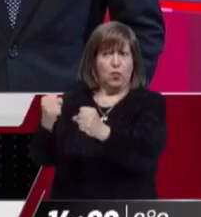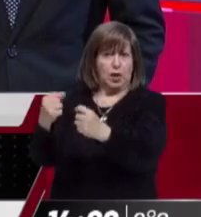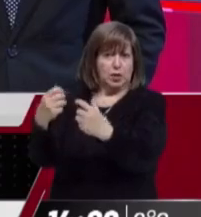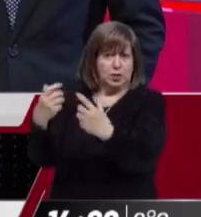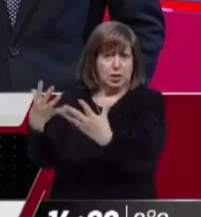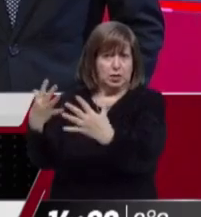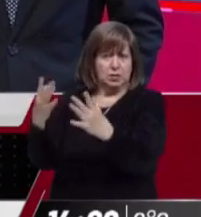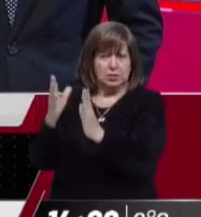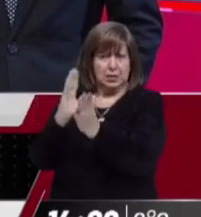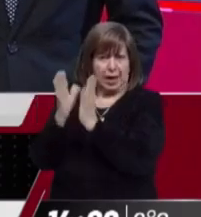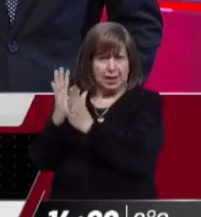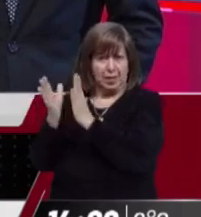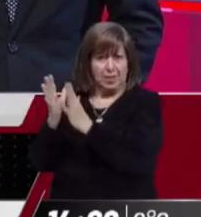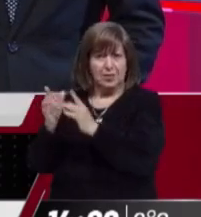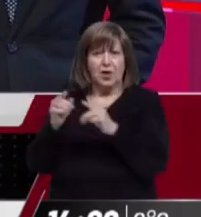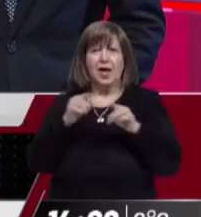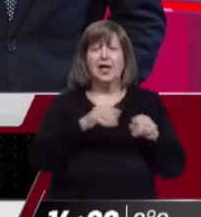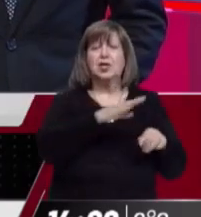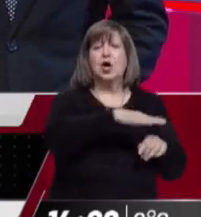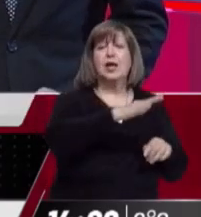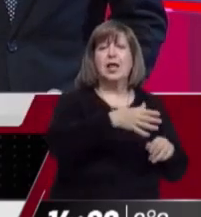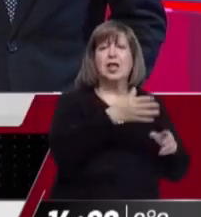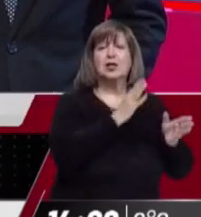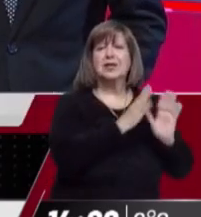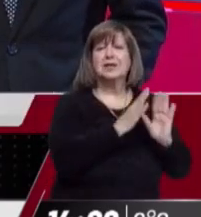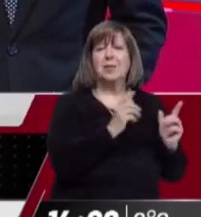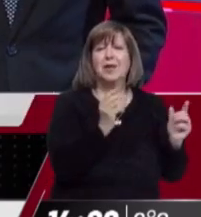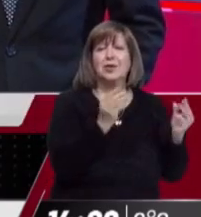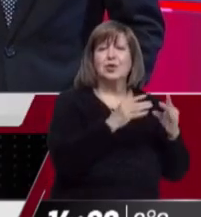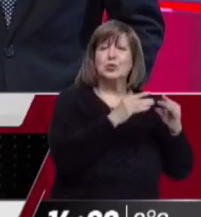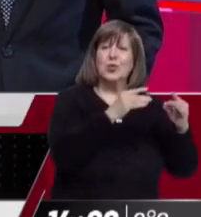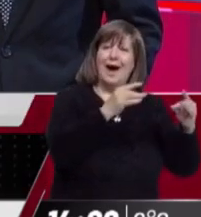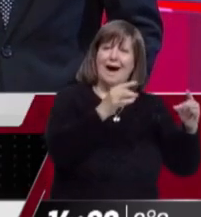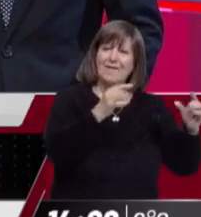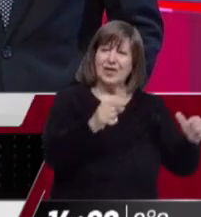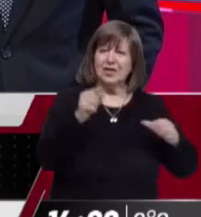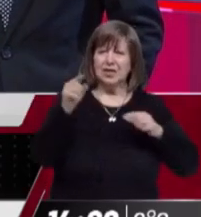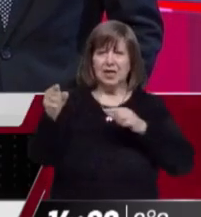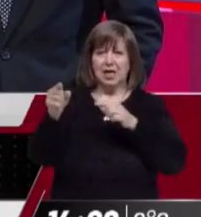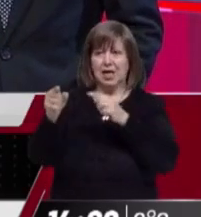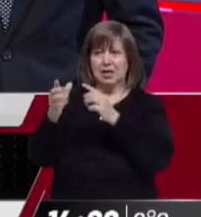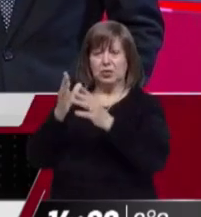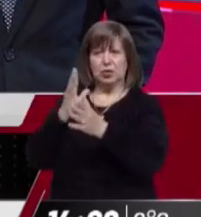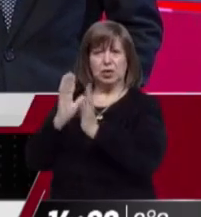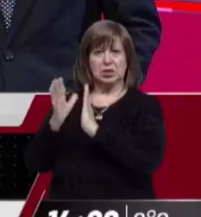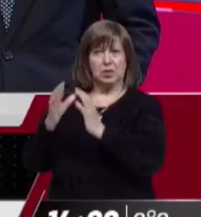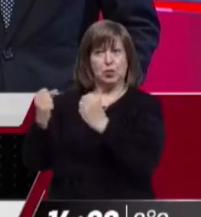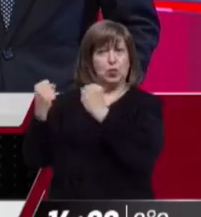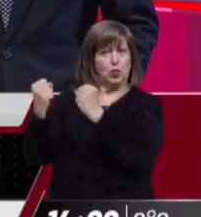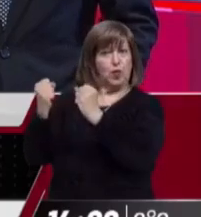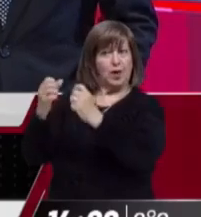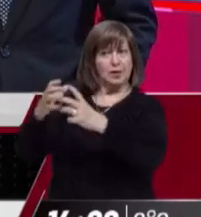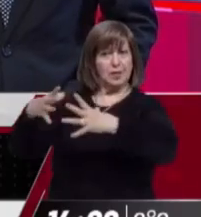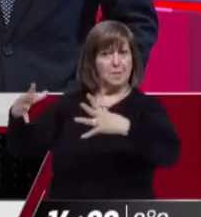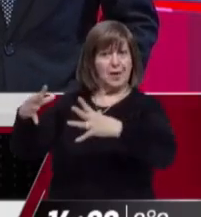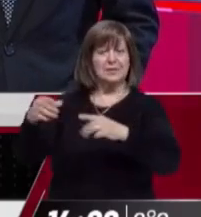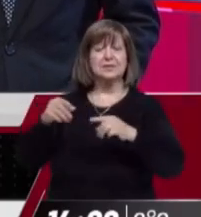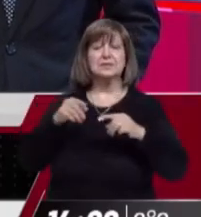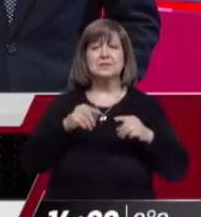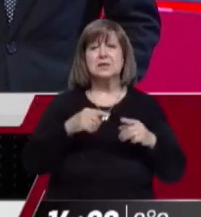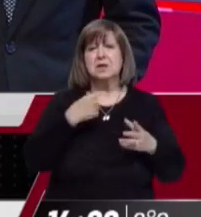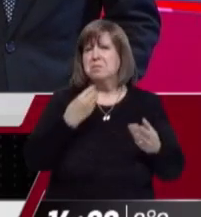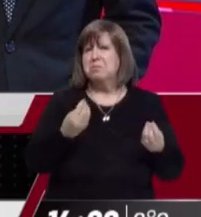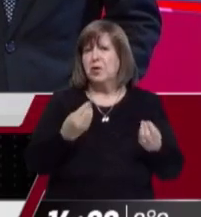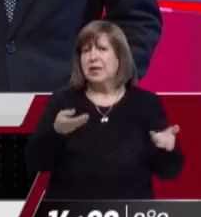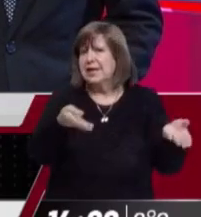desde el gobierno? La decisión se toma por una cuestión de reestructuración y darle un nuevo perfil al Hospital Carrillo. Esa es la decisión del gobierno